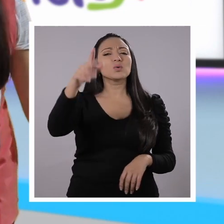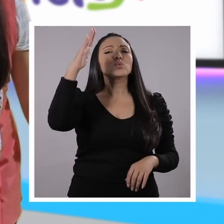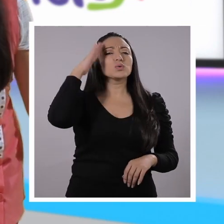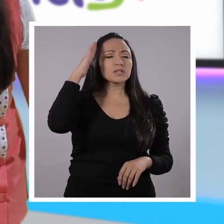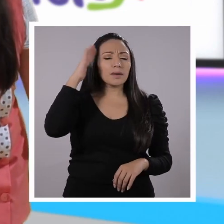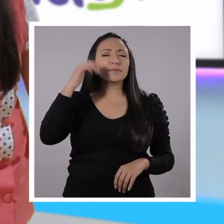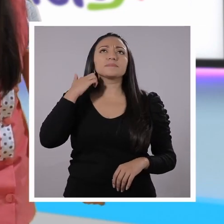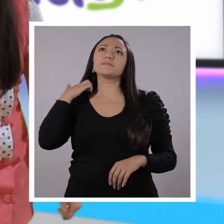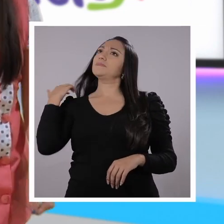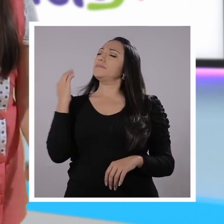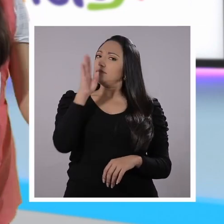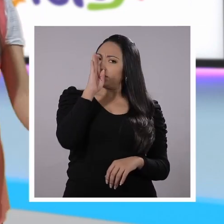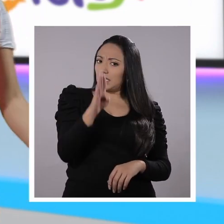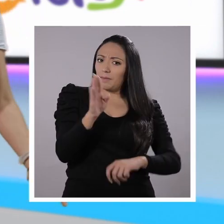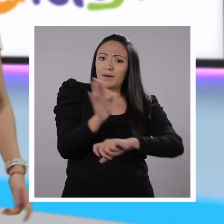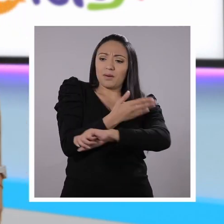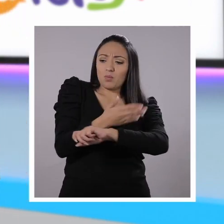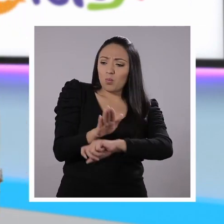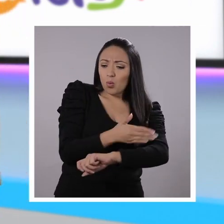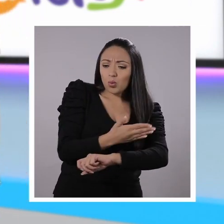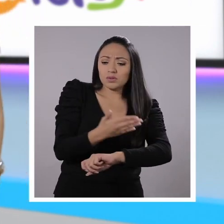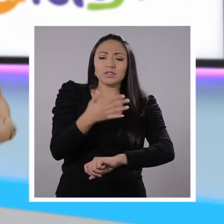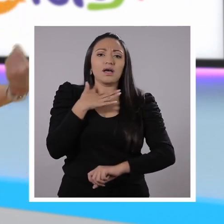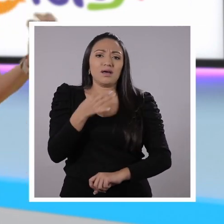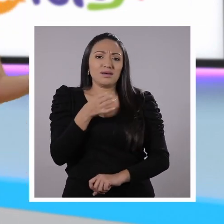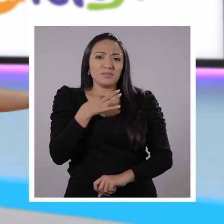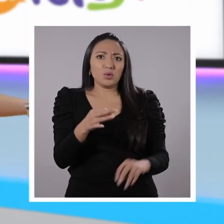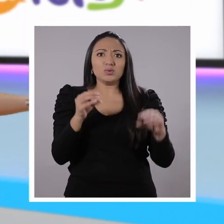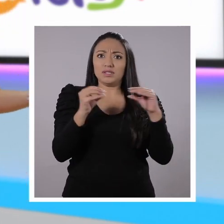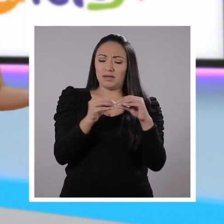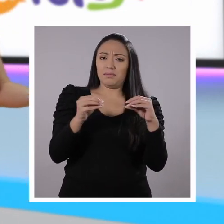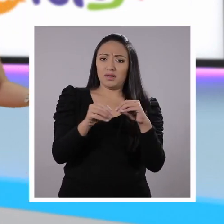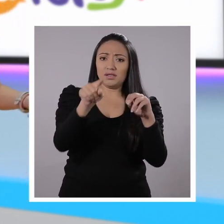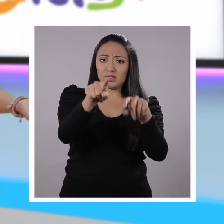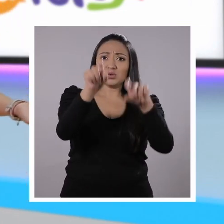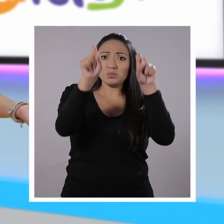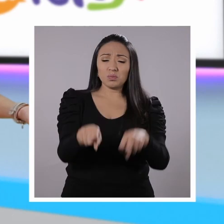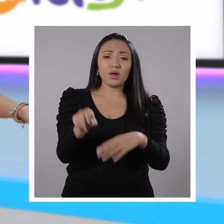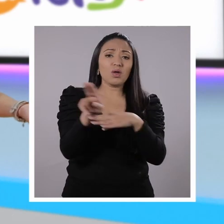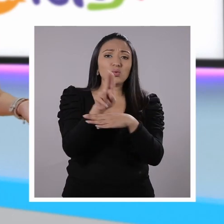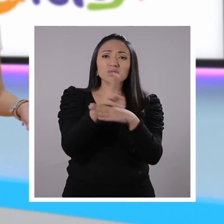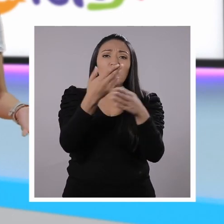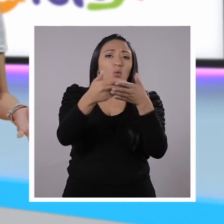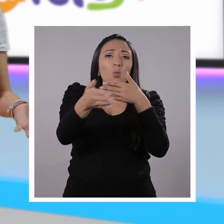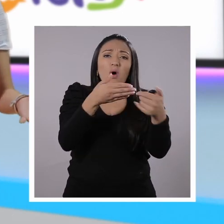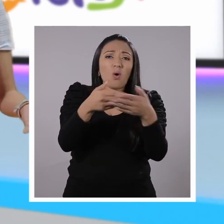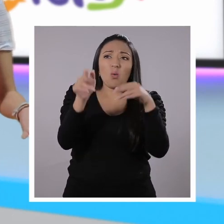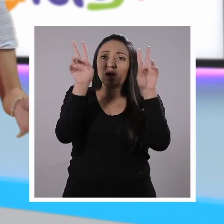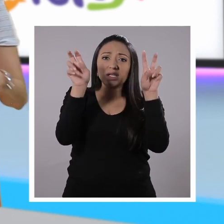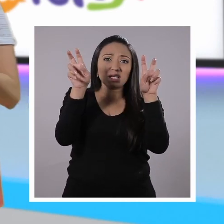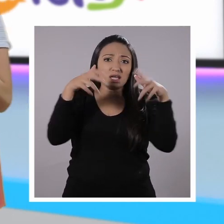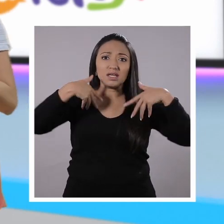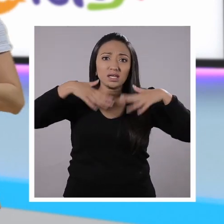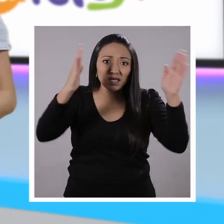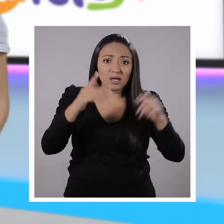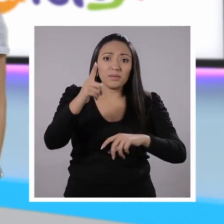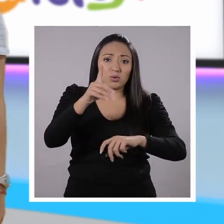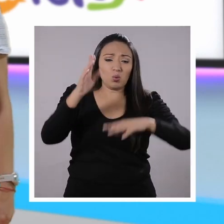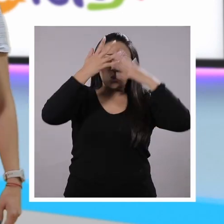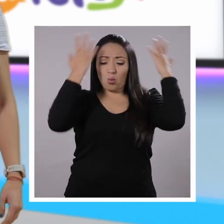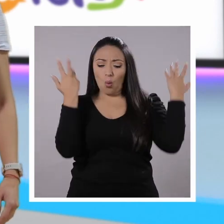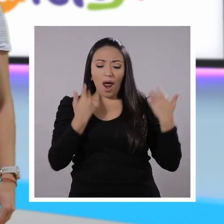divertimos un montón. ¿Saben qué? Yo siempre que trabajo con música me divierto muchísimo porque además puedes utilizarla en cualquier